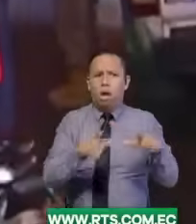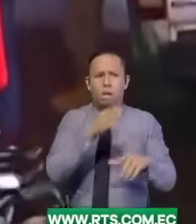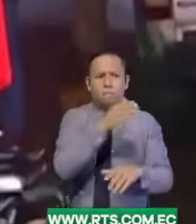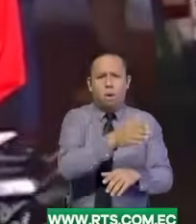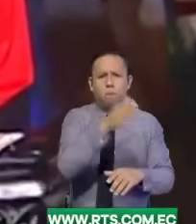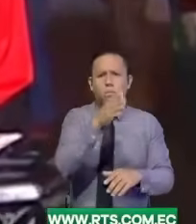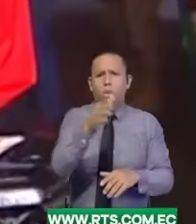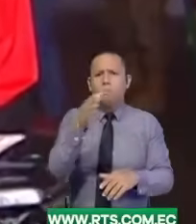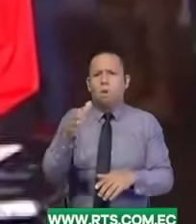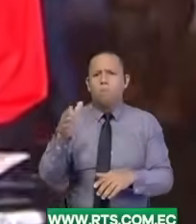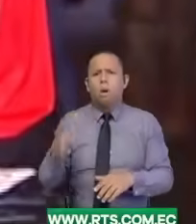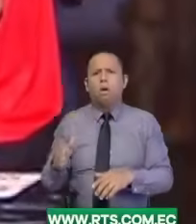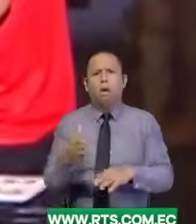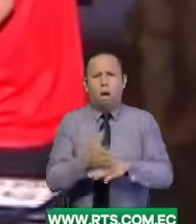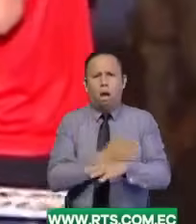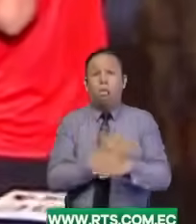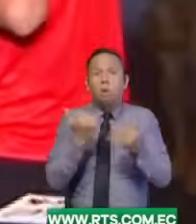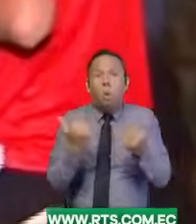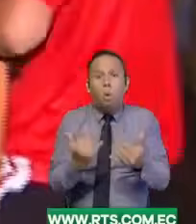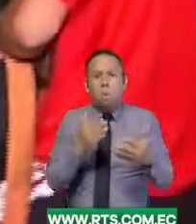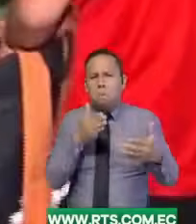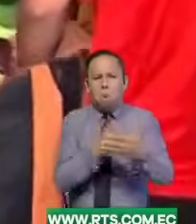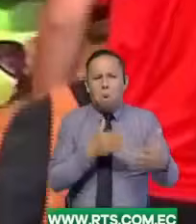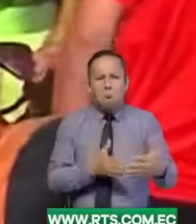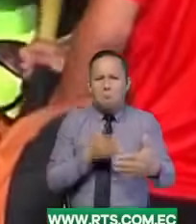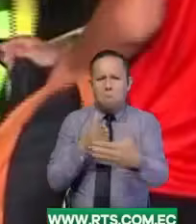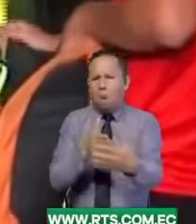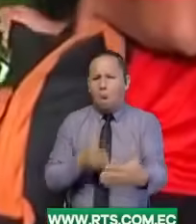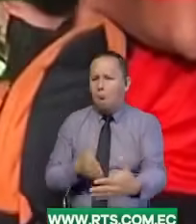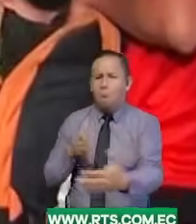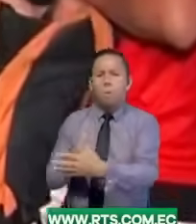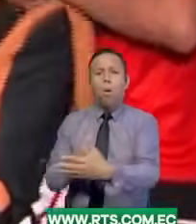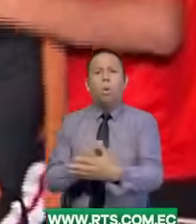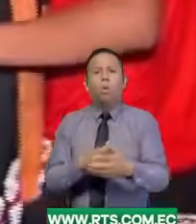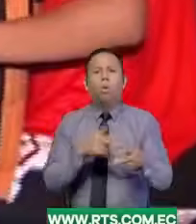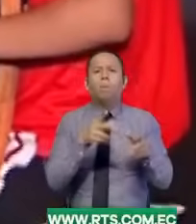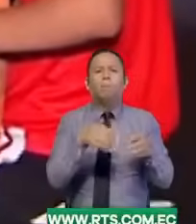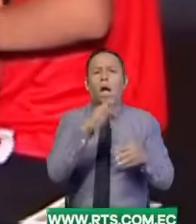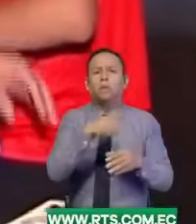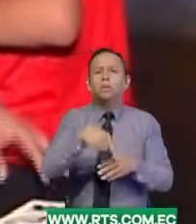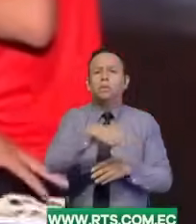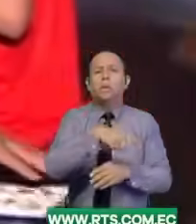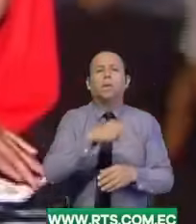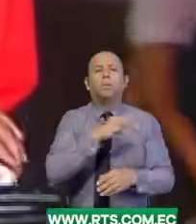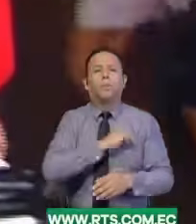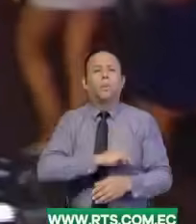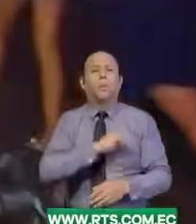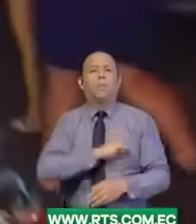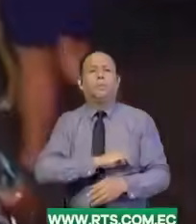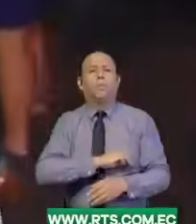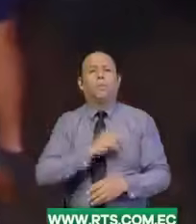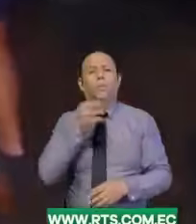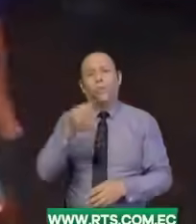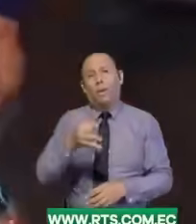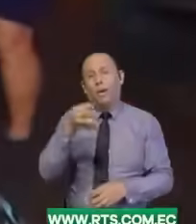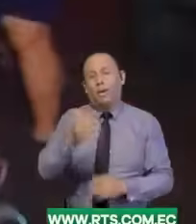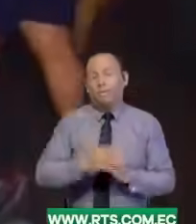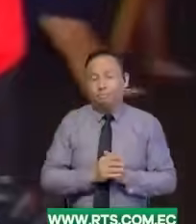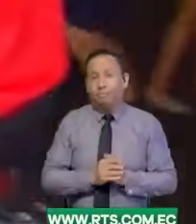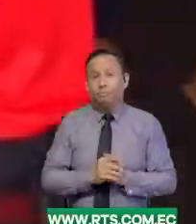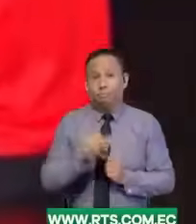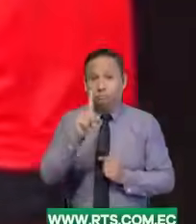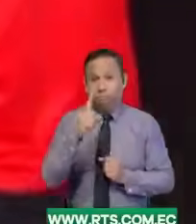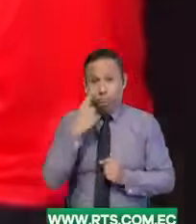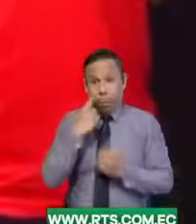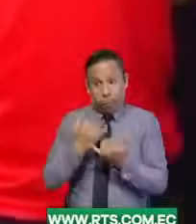hubo algunos puntos de ataque específicamente al municipio de Durán. Pero como observan, el control